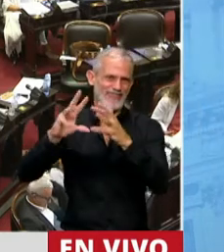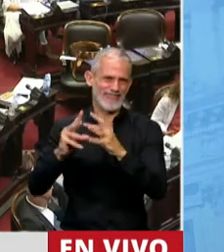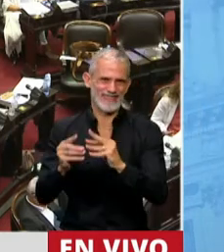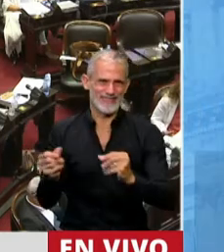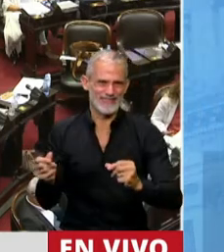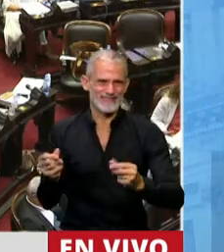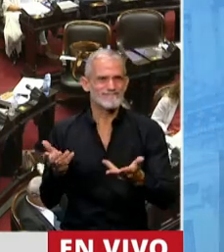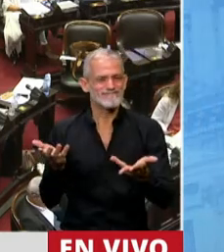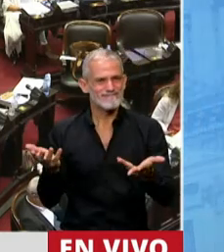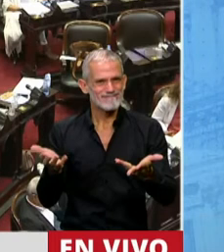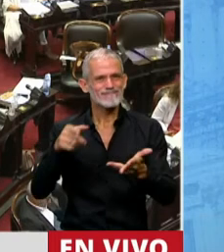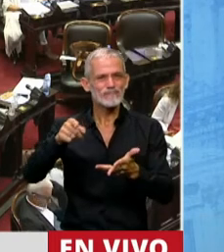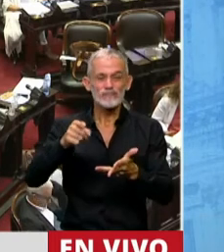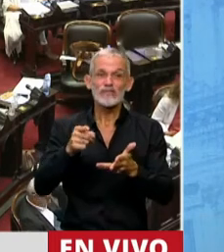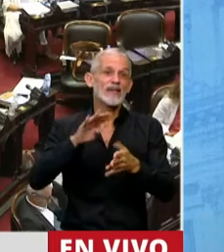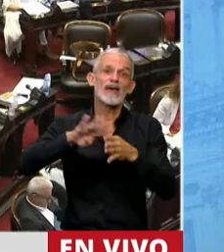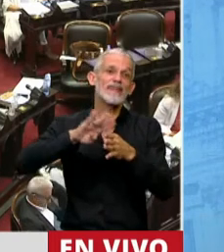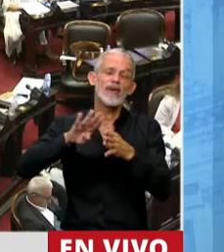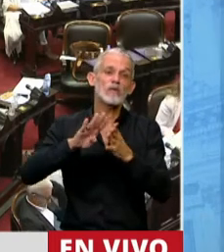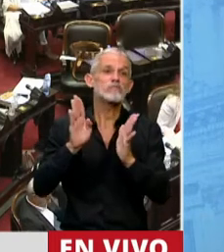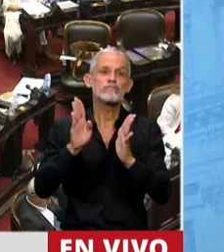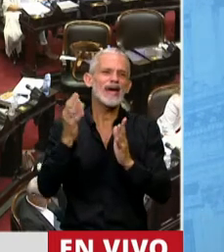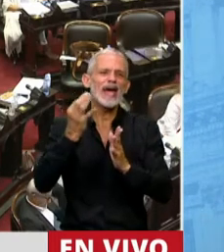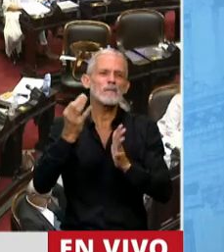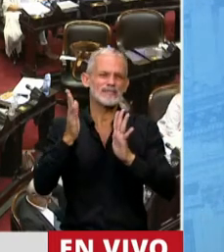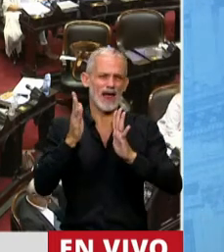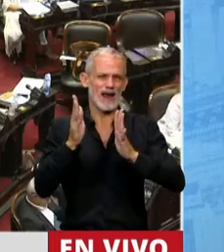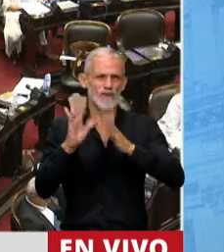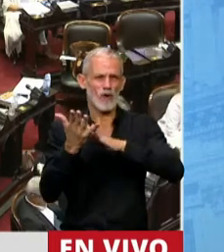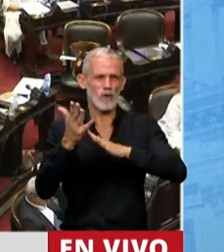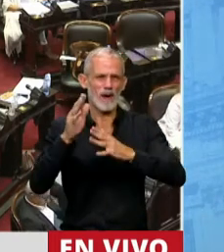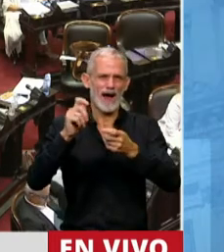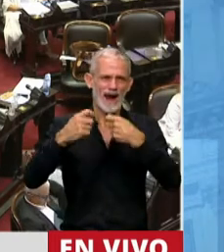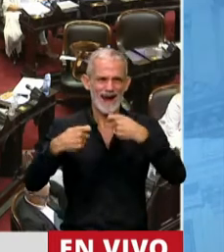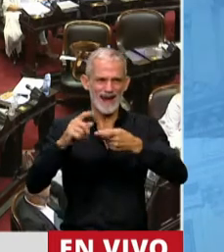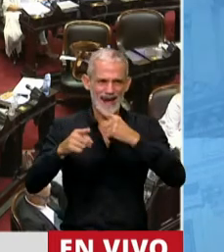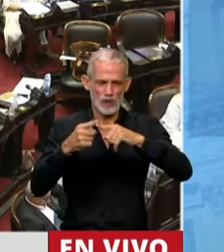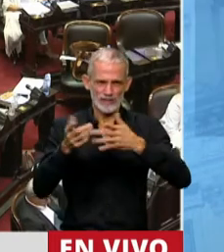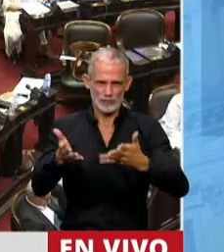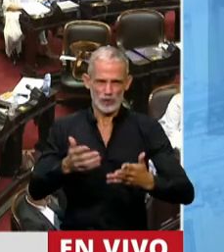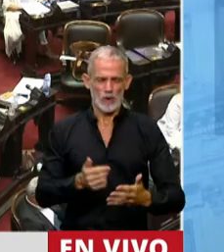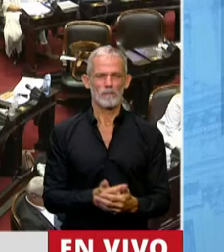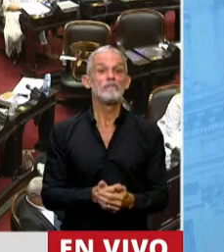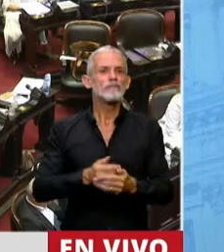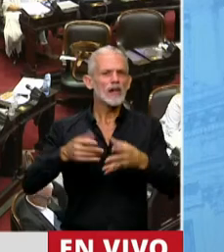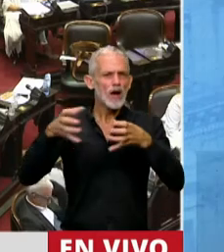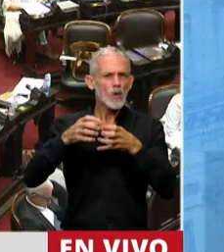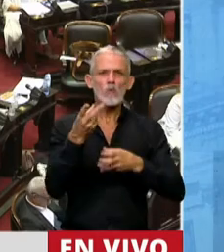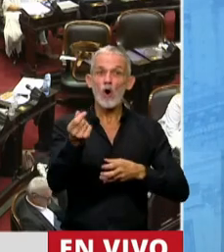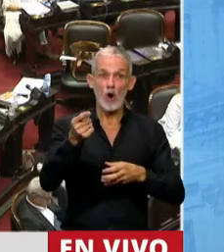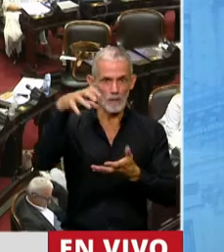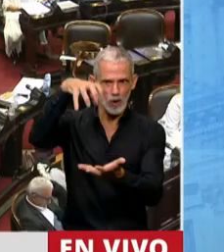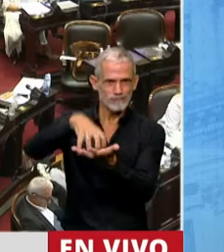un tratamiento especial. Mire, presidente, también se sabe que el grupo que compró